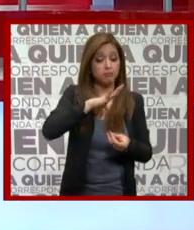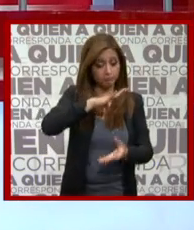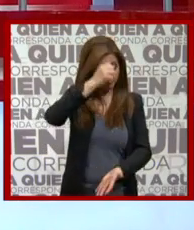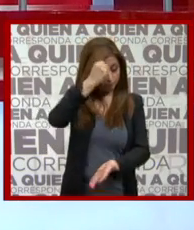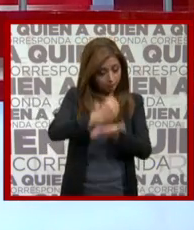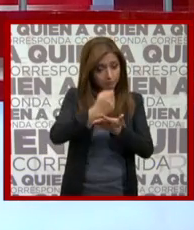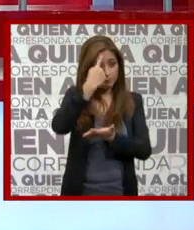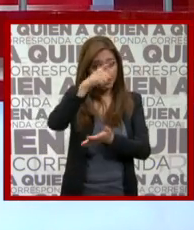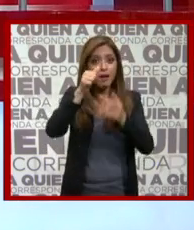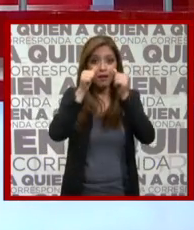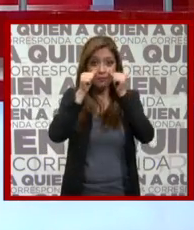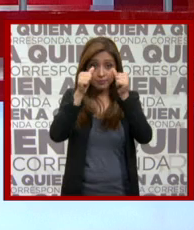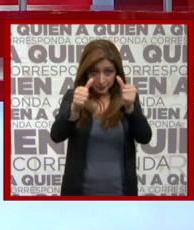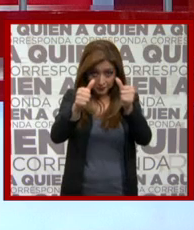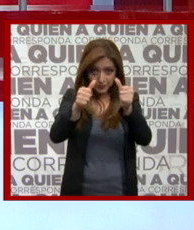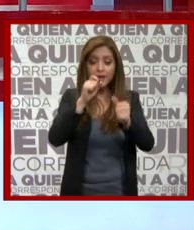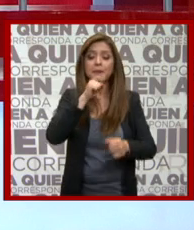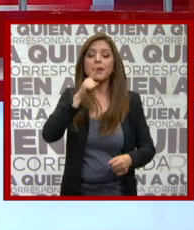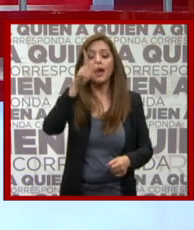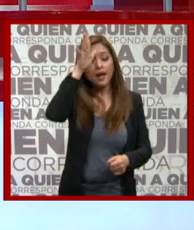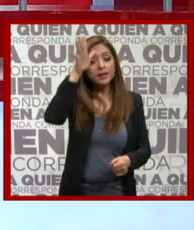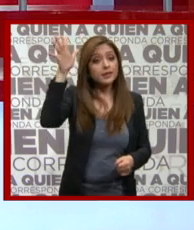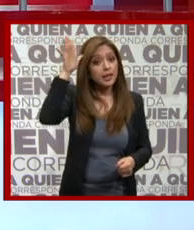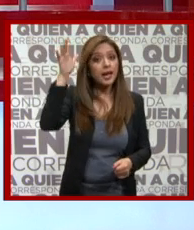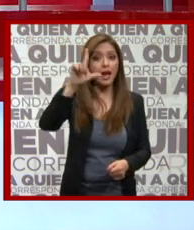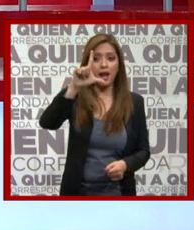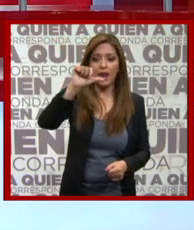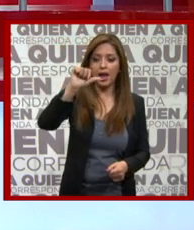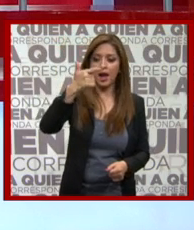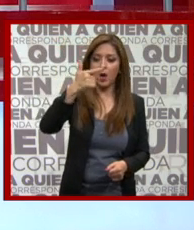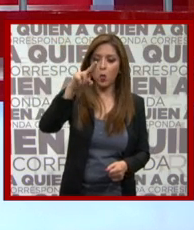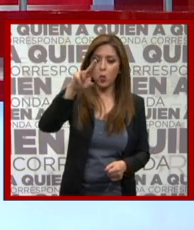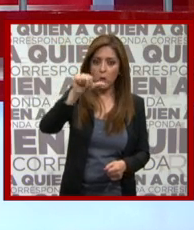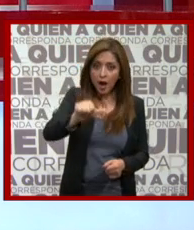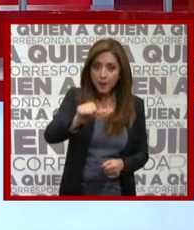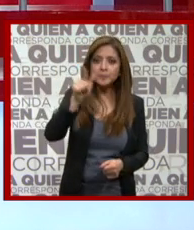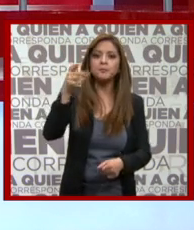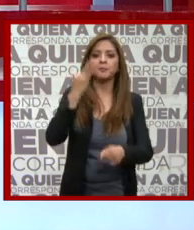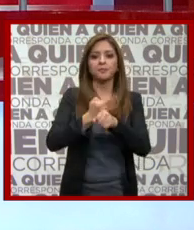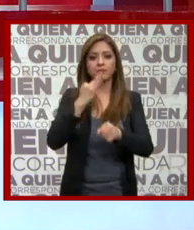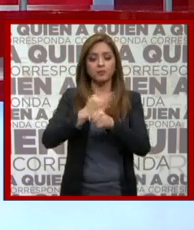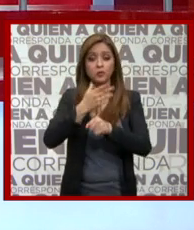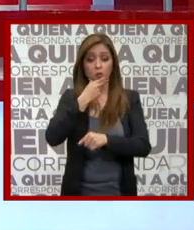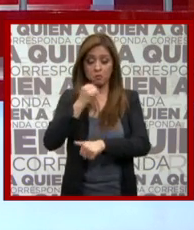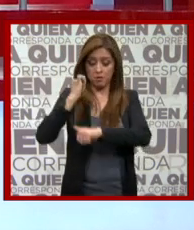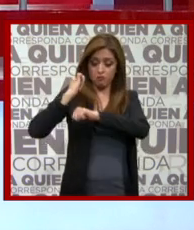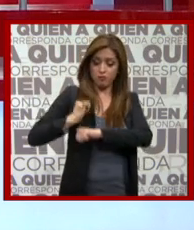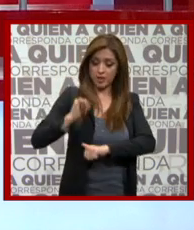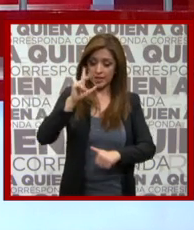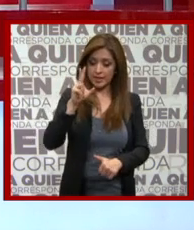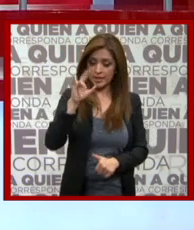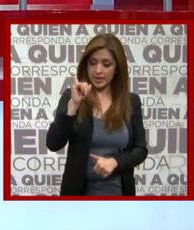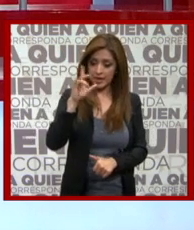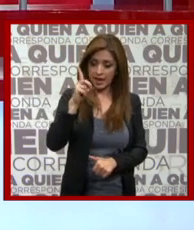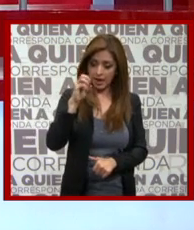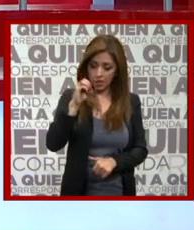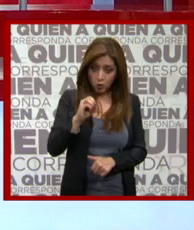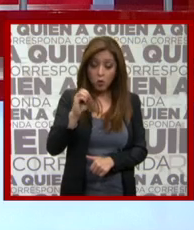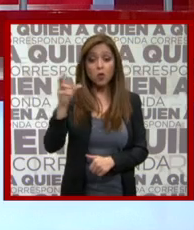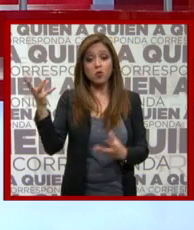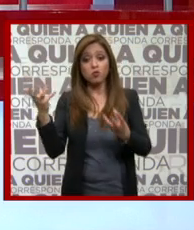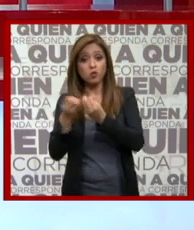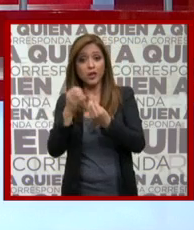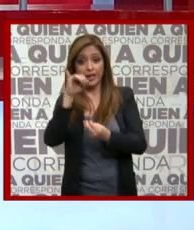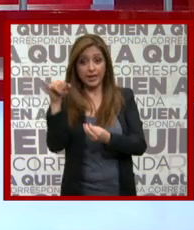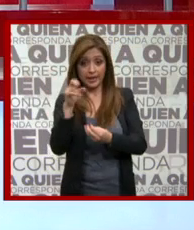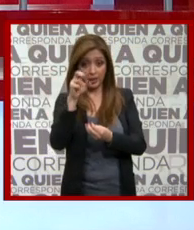para servirle. Y Azteca Laguna, TV Azteca Laguna, está atendida por Ricardo Gaitán, quien con Jesús Reza nos